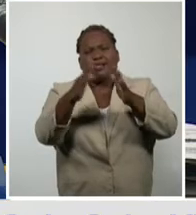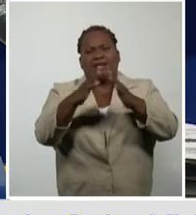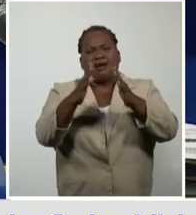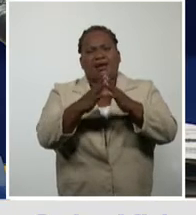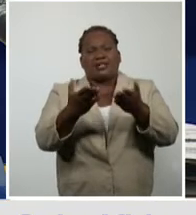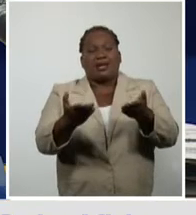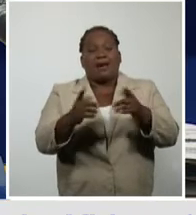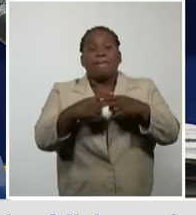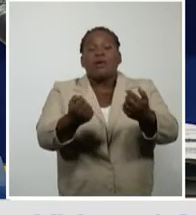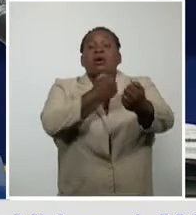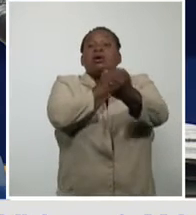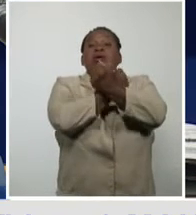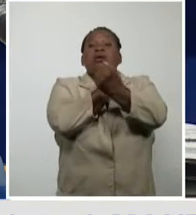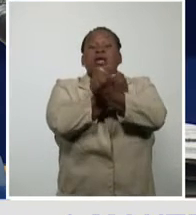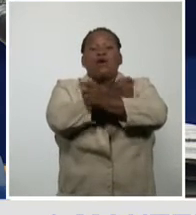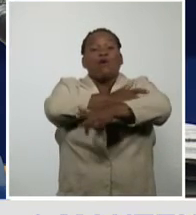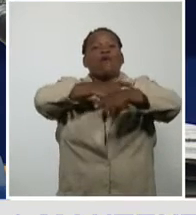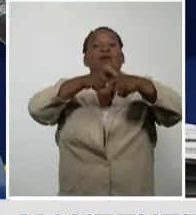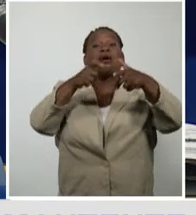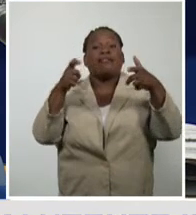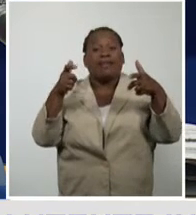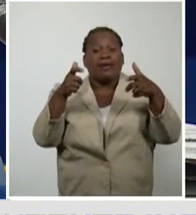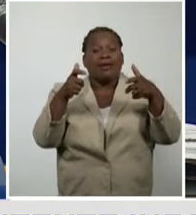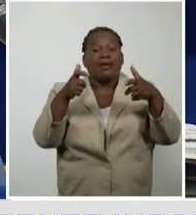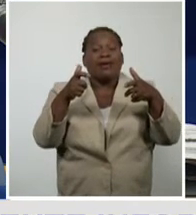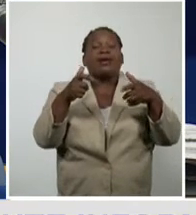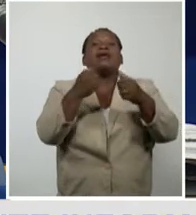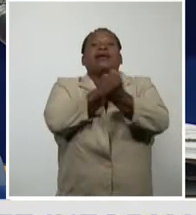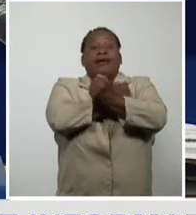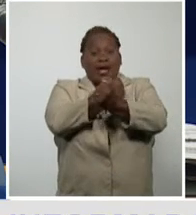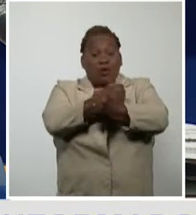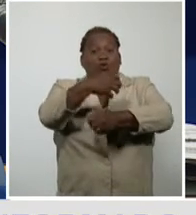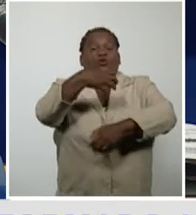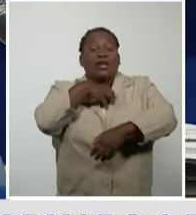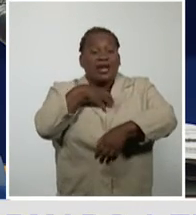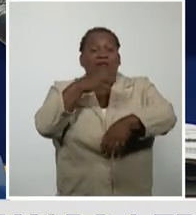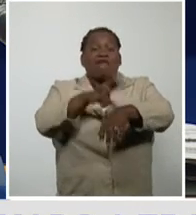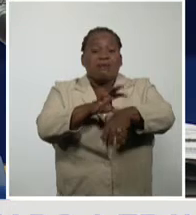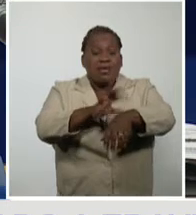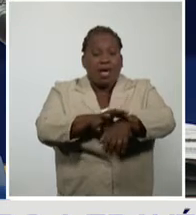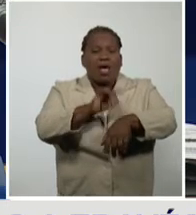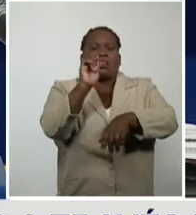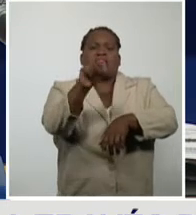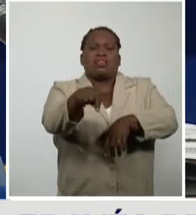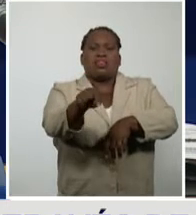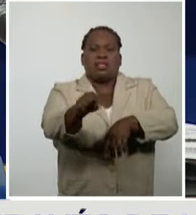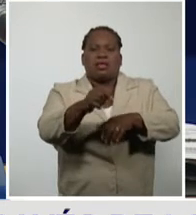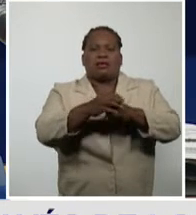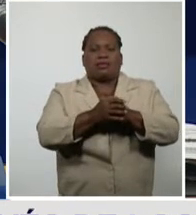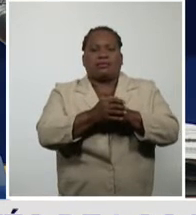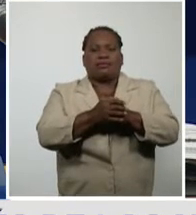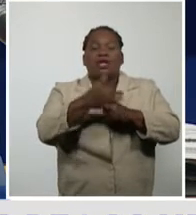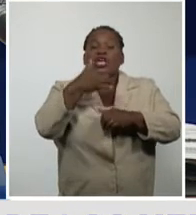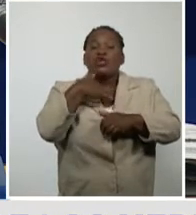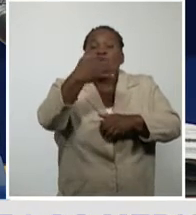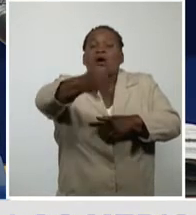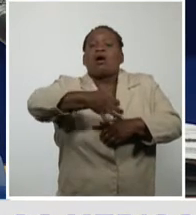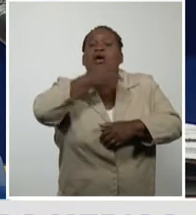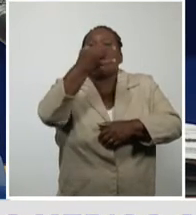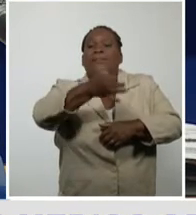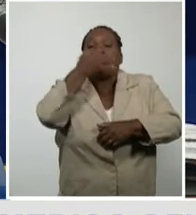riesgo de adquirir la enfermedad todavía está presente. Como yo he dicho en los días anteriores,